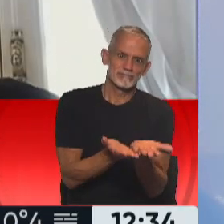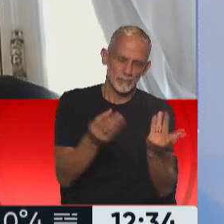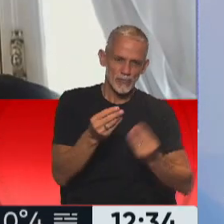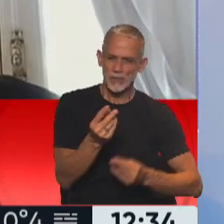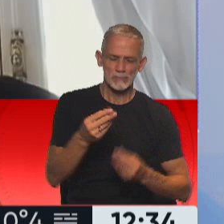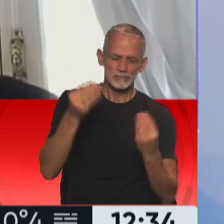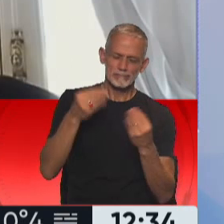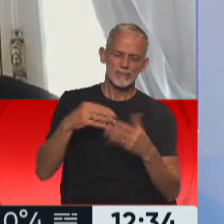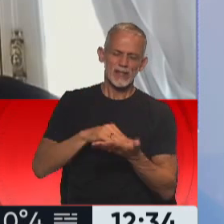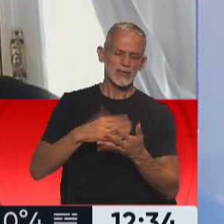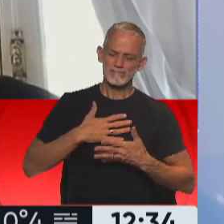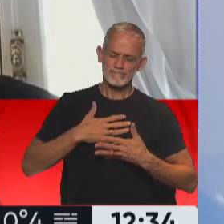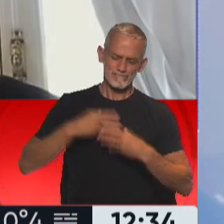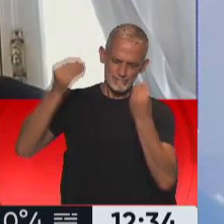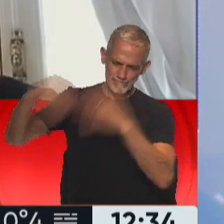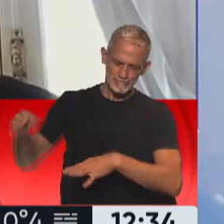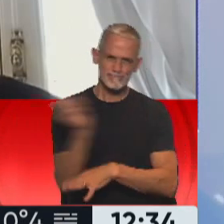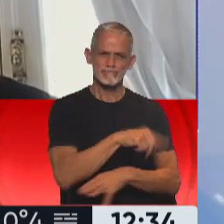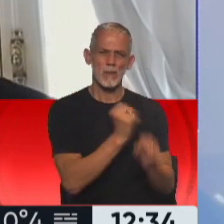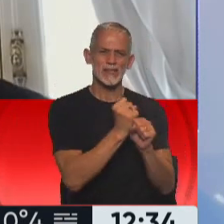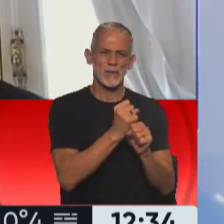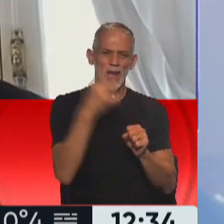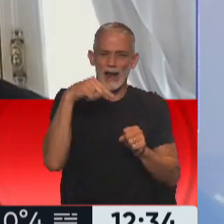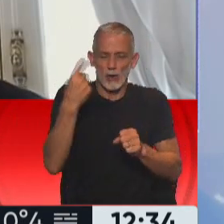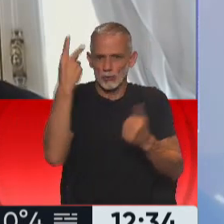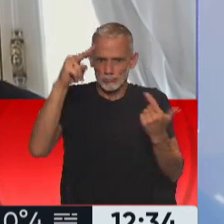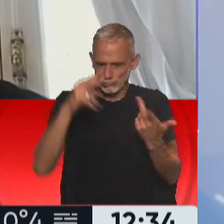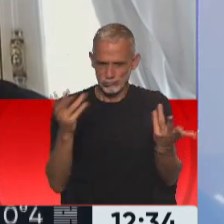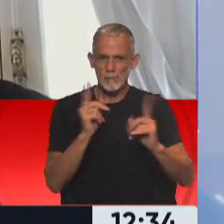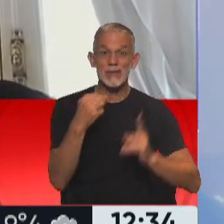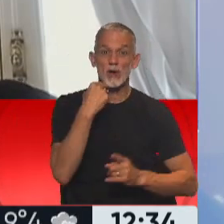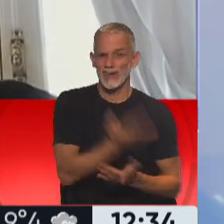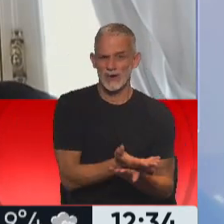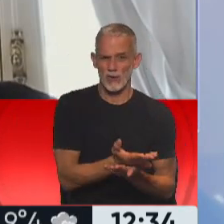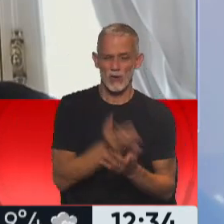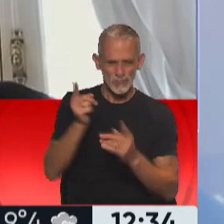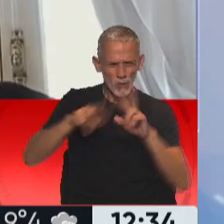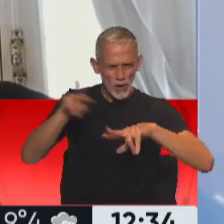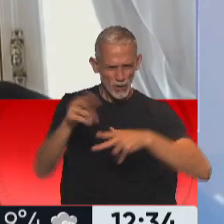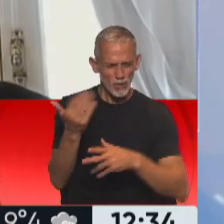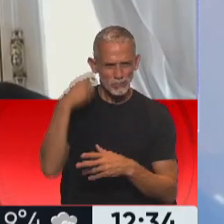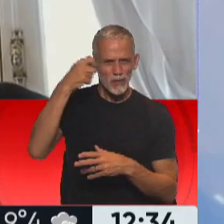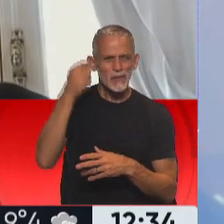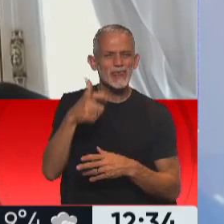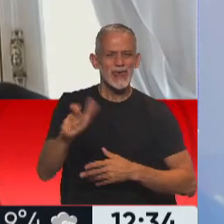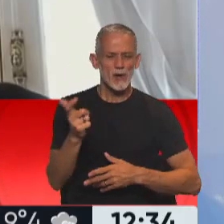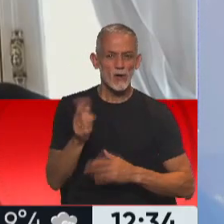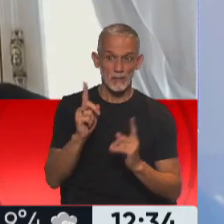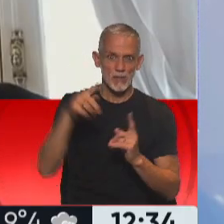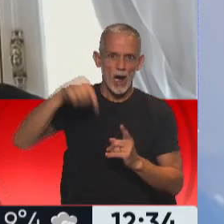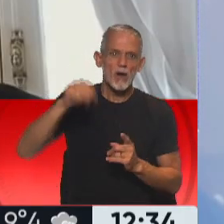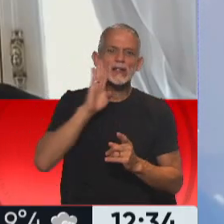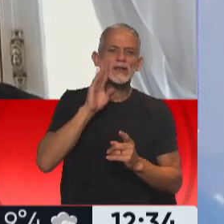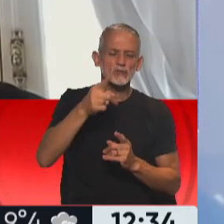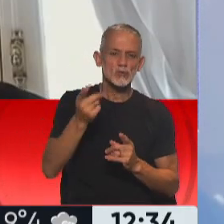¿no? Y él siempre hablaba, lo dijo, si lo buscan en archivo, porque es muy impactante con lo que está pasando ahora en